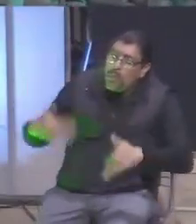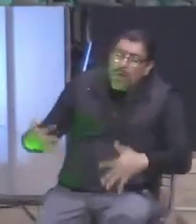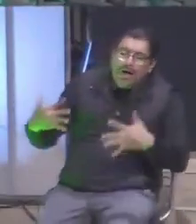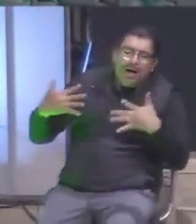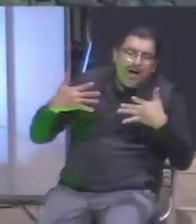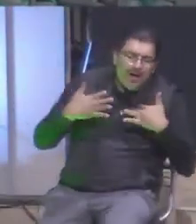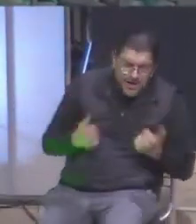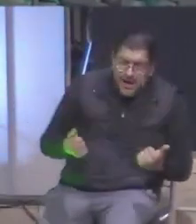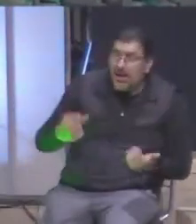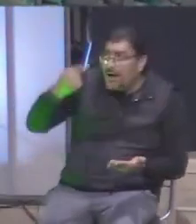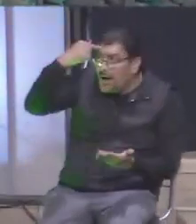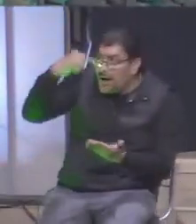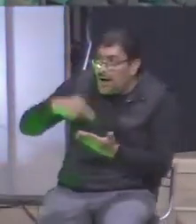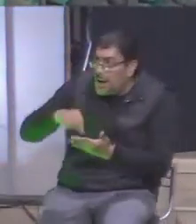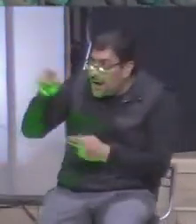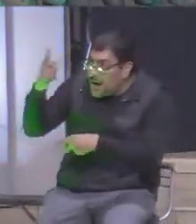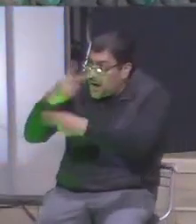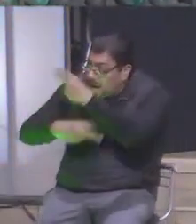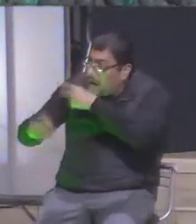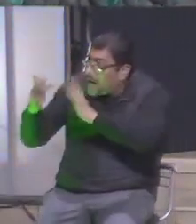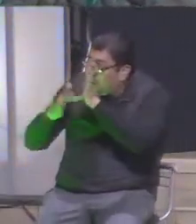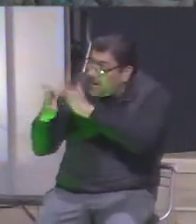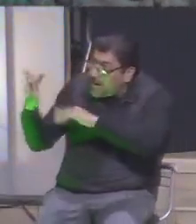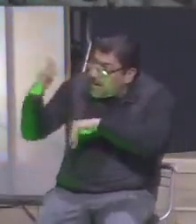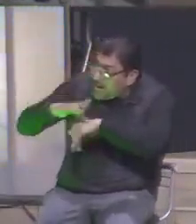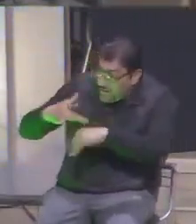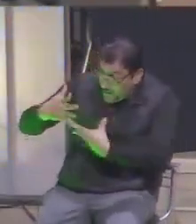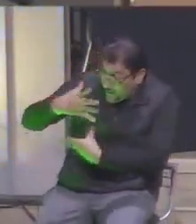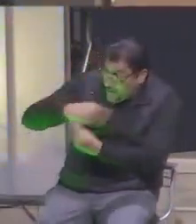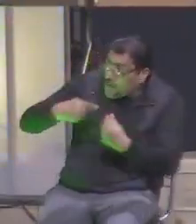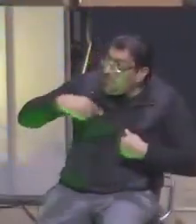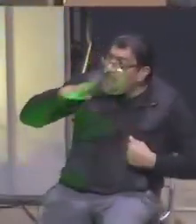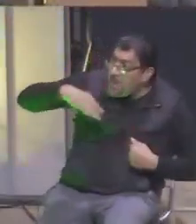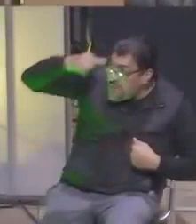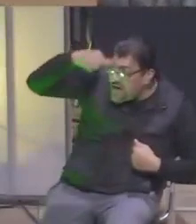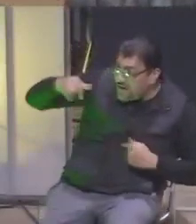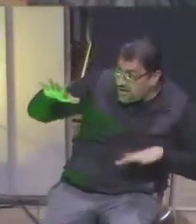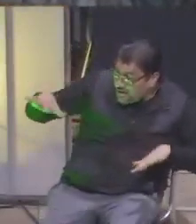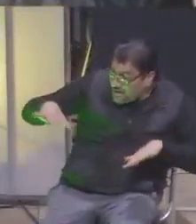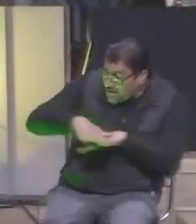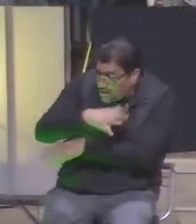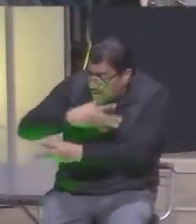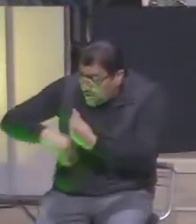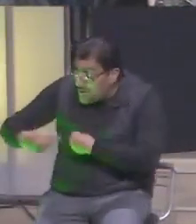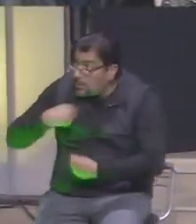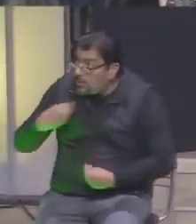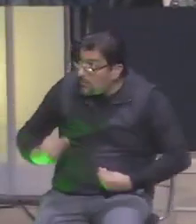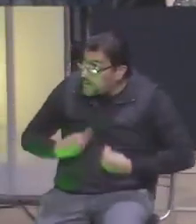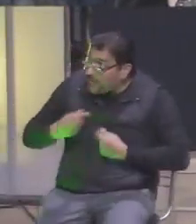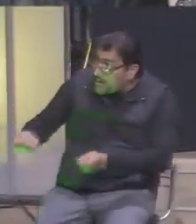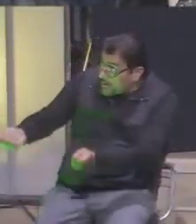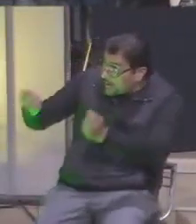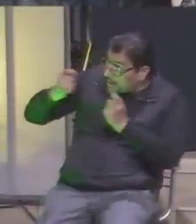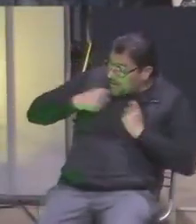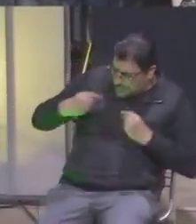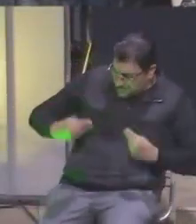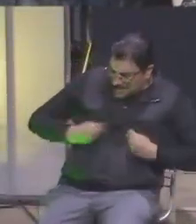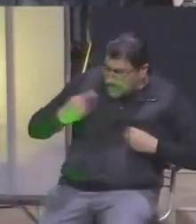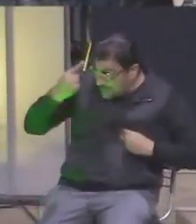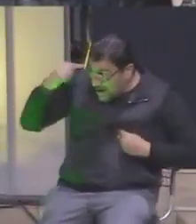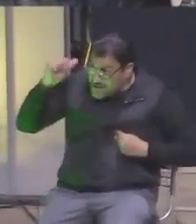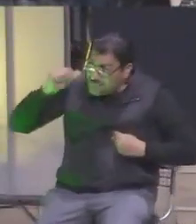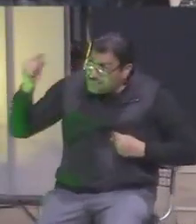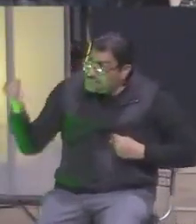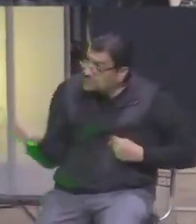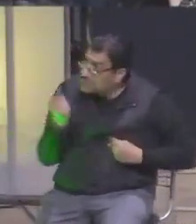Yo creo que tú viniste a este mundo y tomaste mi lugar para que yo tuviese vida eterna es por eso que